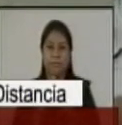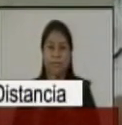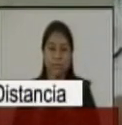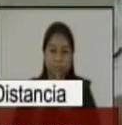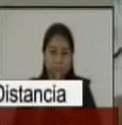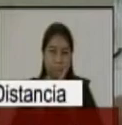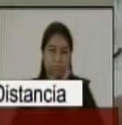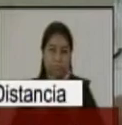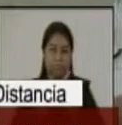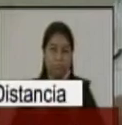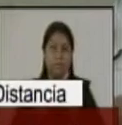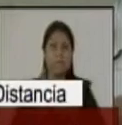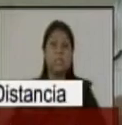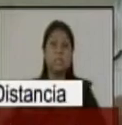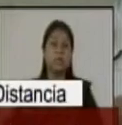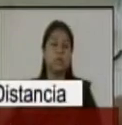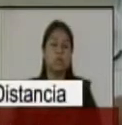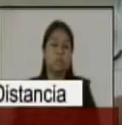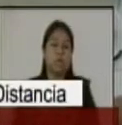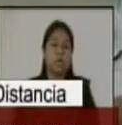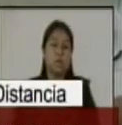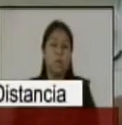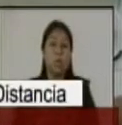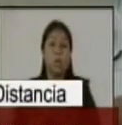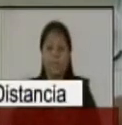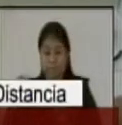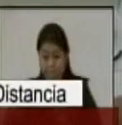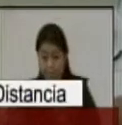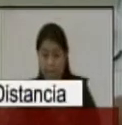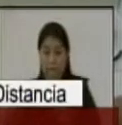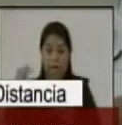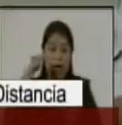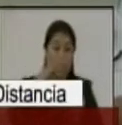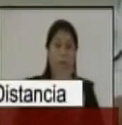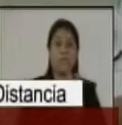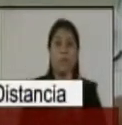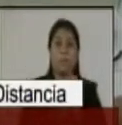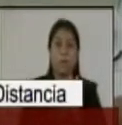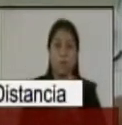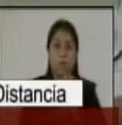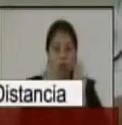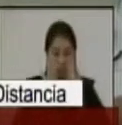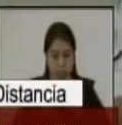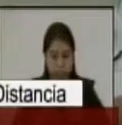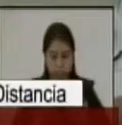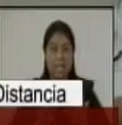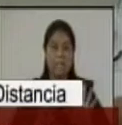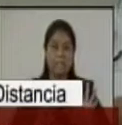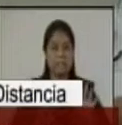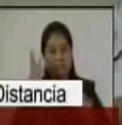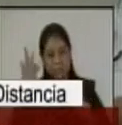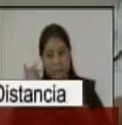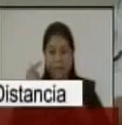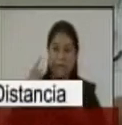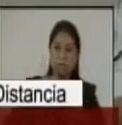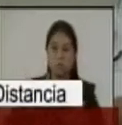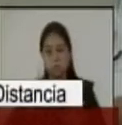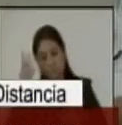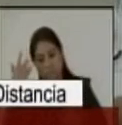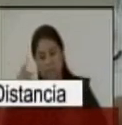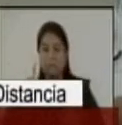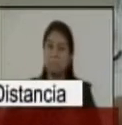Si nosotros mantenemos de aquí al domingo el crecimiento controlado de la enfermedad, las disposiciones del